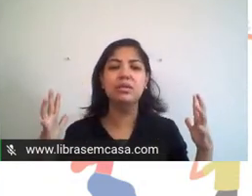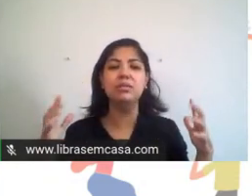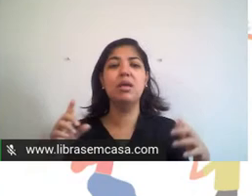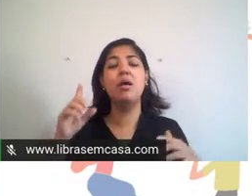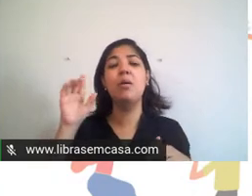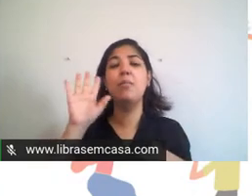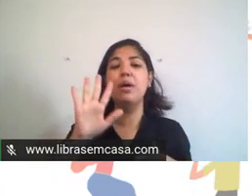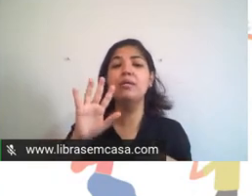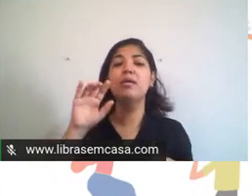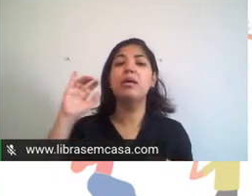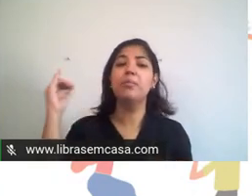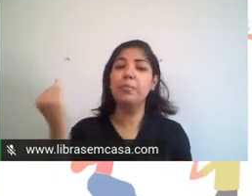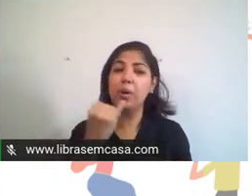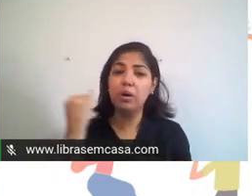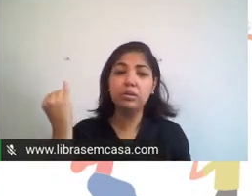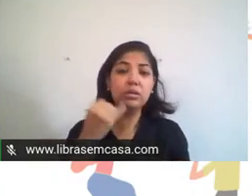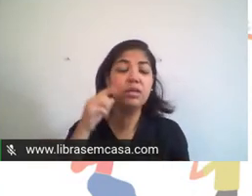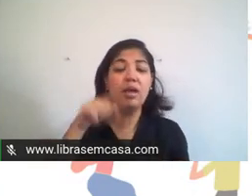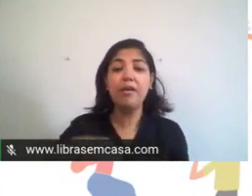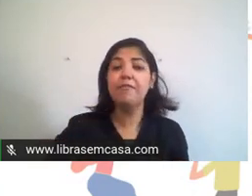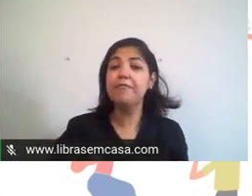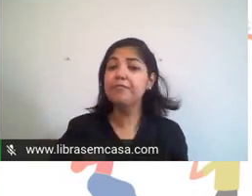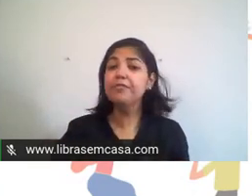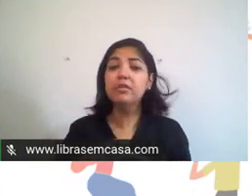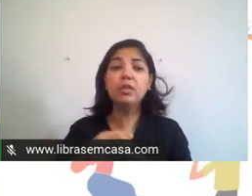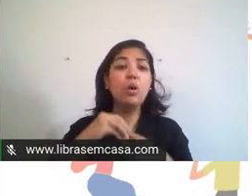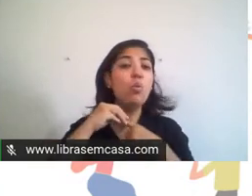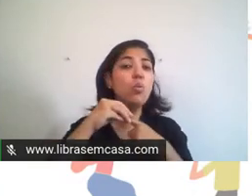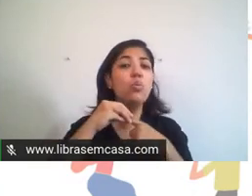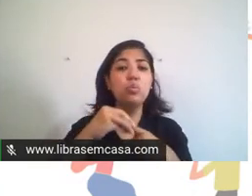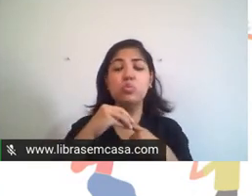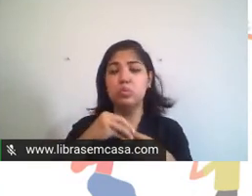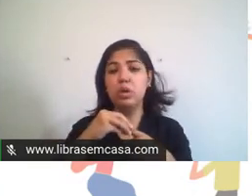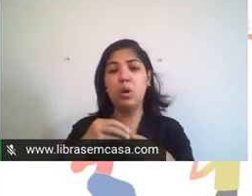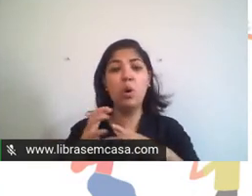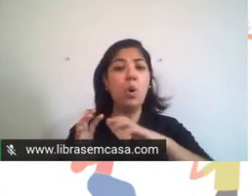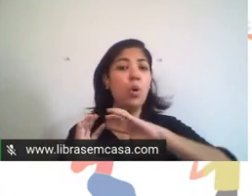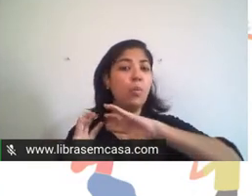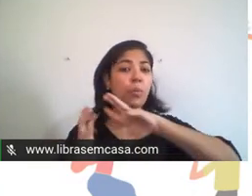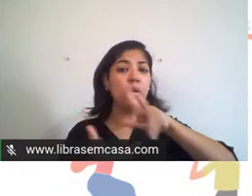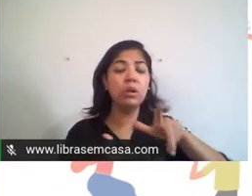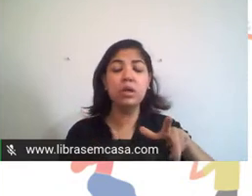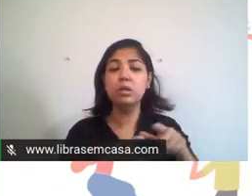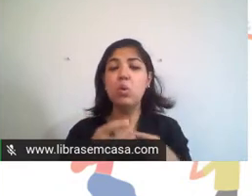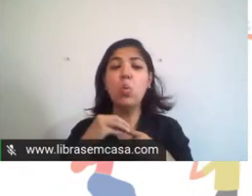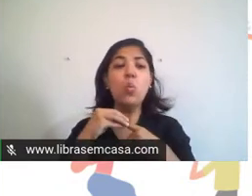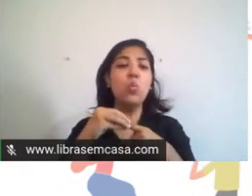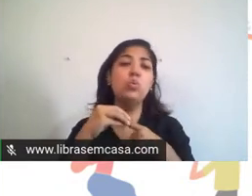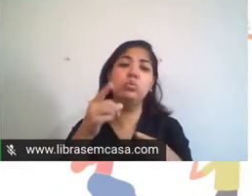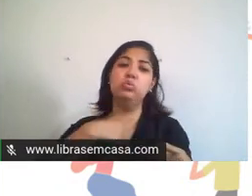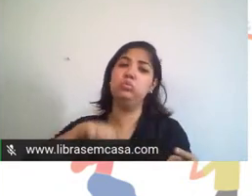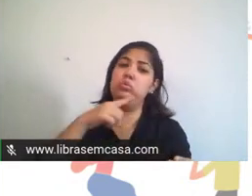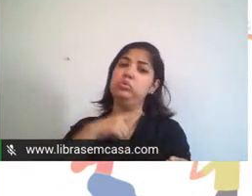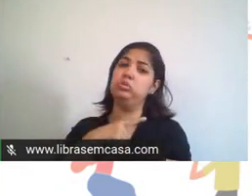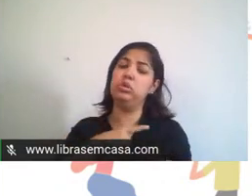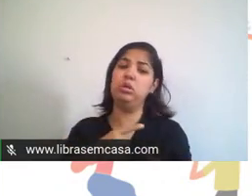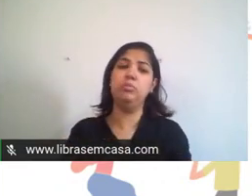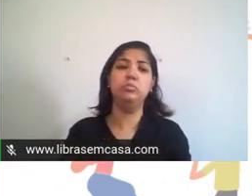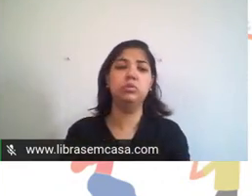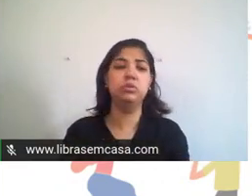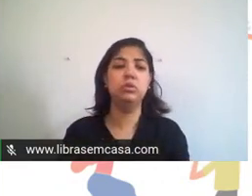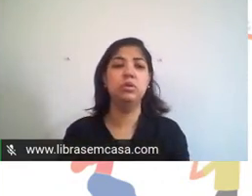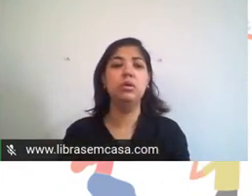única que tenemos y que es la que tendríamos que poder gozar plenamente y poder vivir